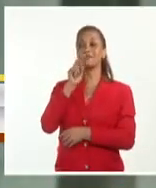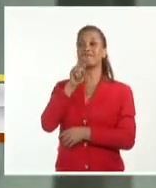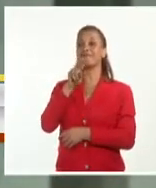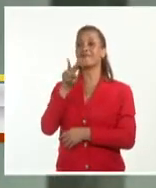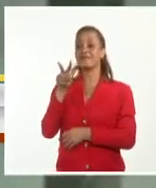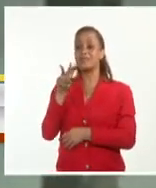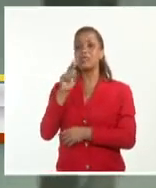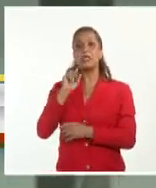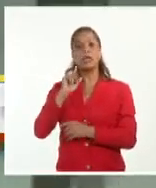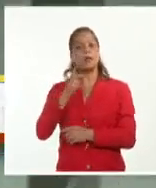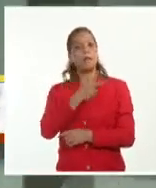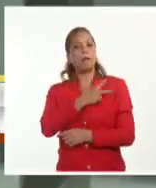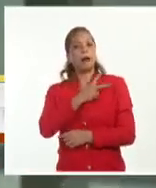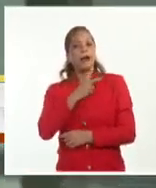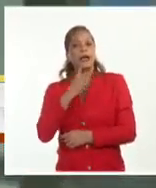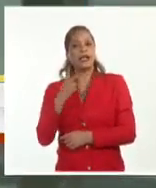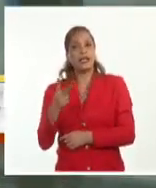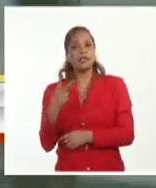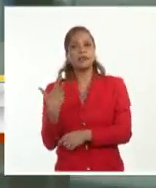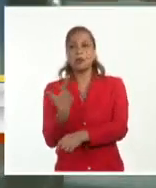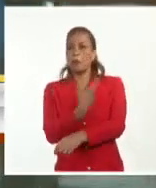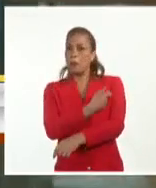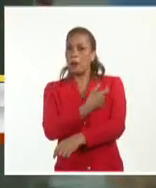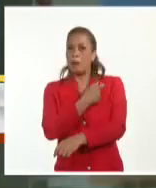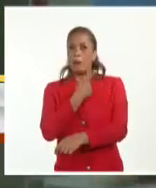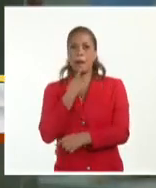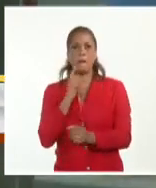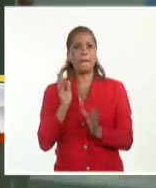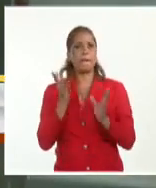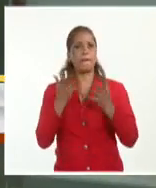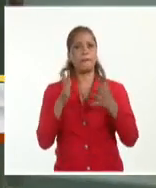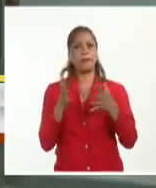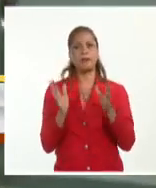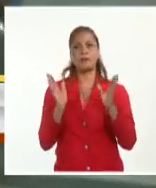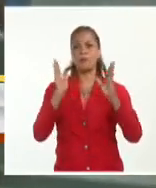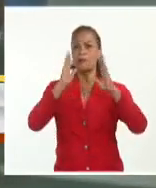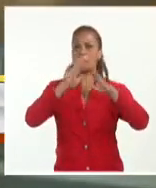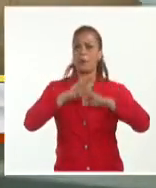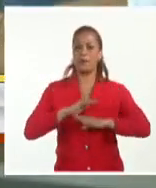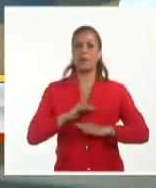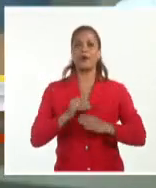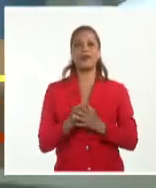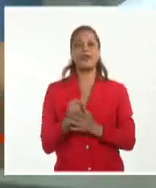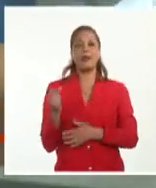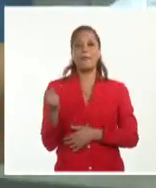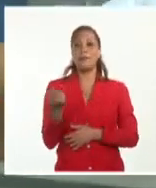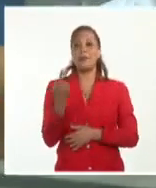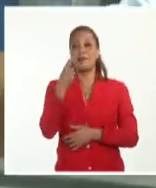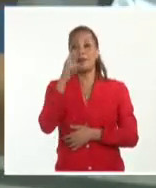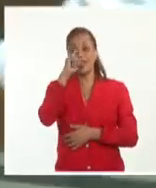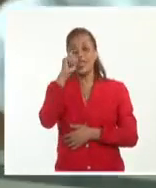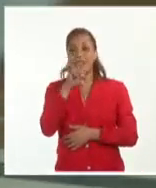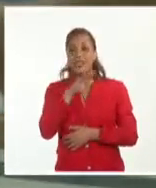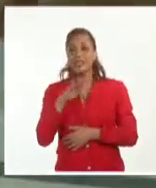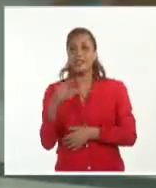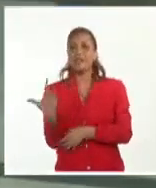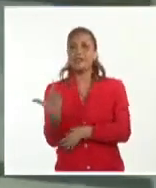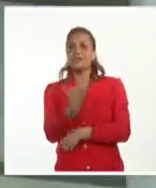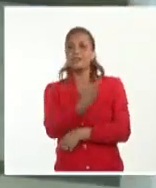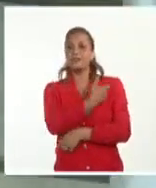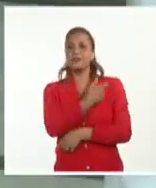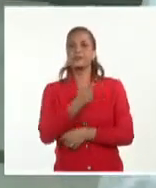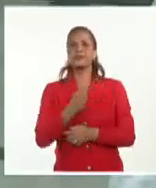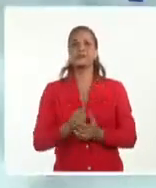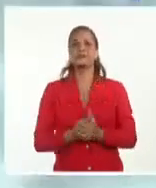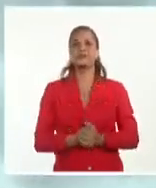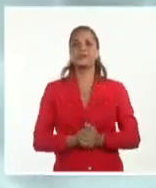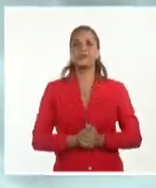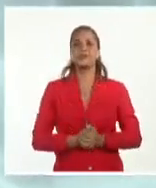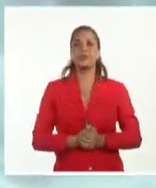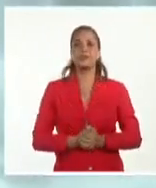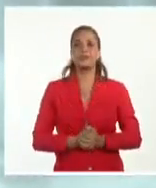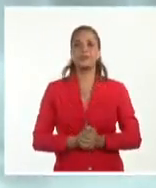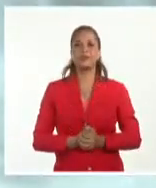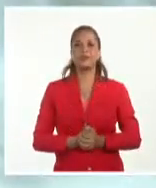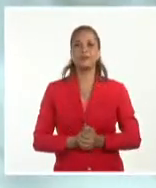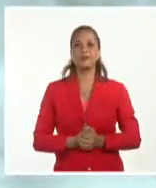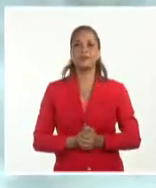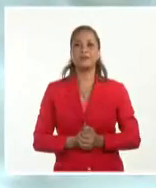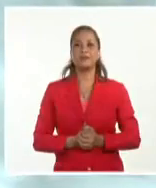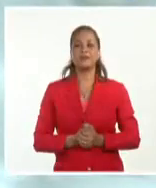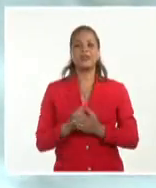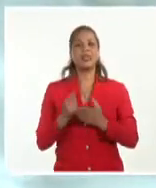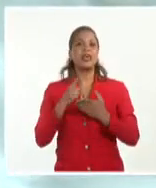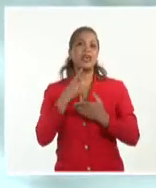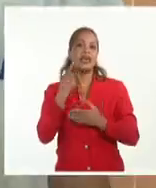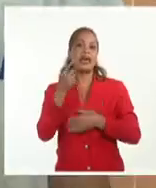con un deber de su generación esta mañana, al ser el primero en recibir la dosis inicial de Soberana 02. Ayudo a